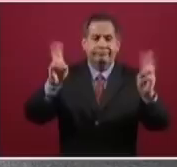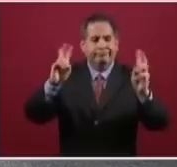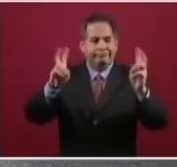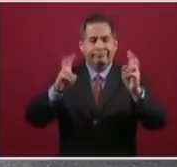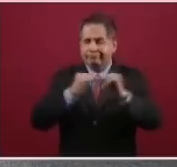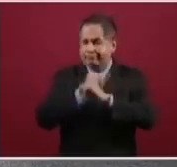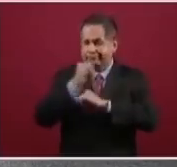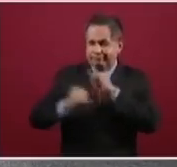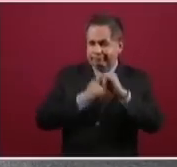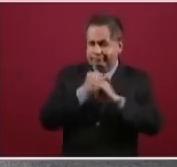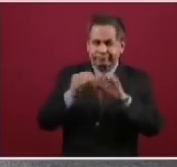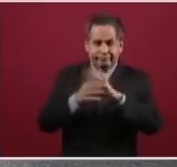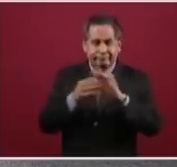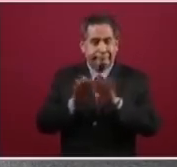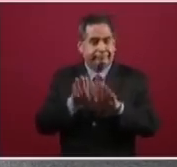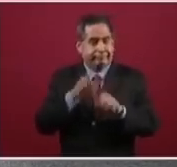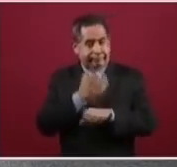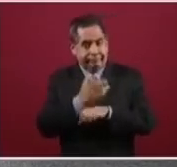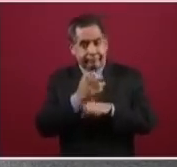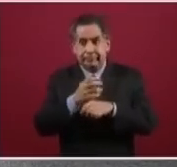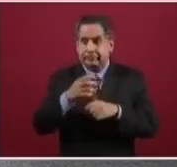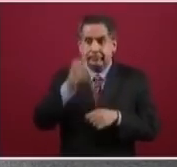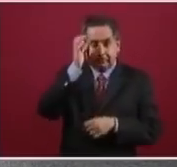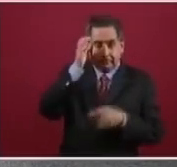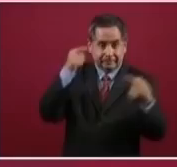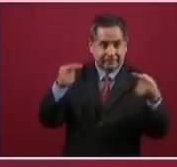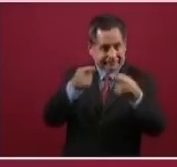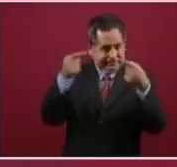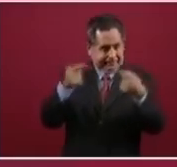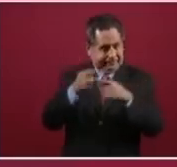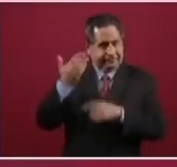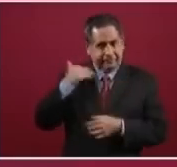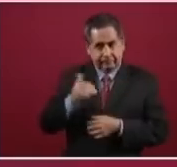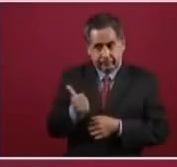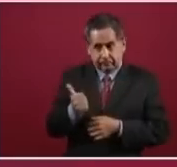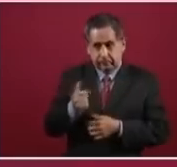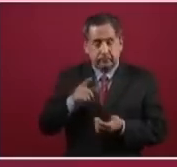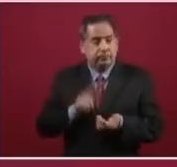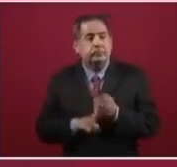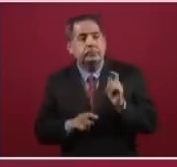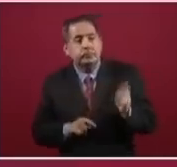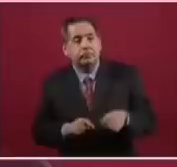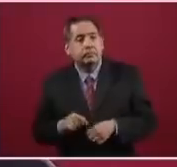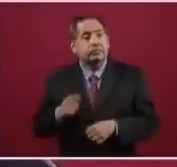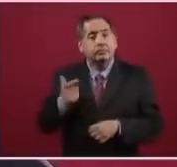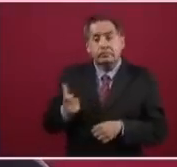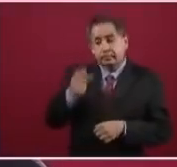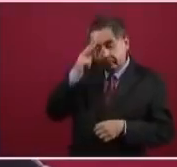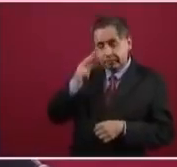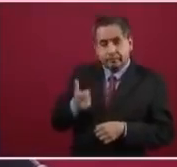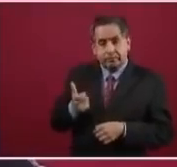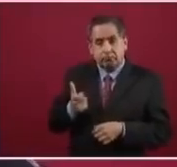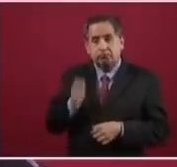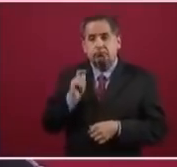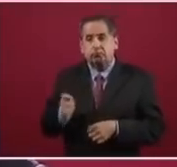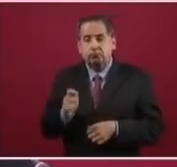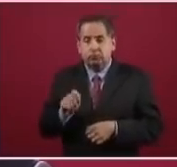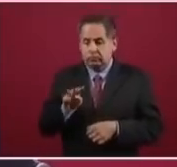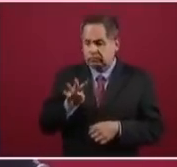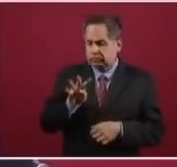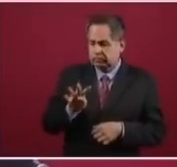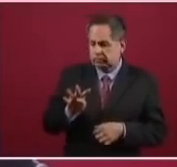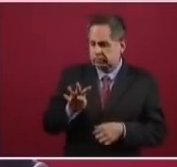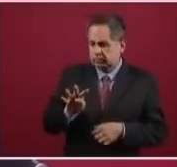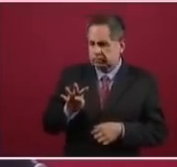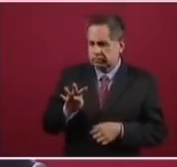los conflictos internacionales de eeuu con china a principios de agosto se tradujo en que el peso pasará de un nivel de 19